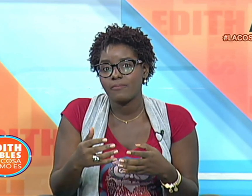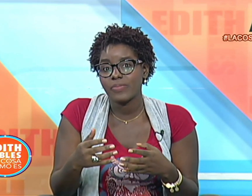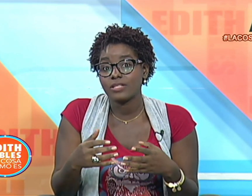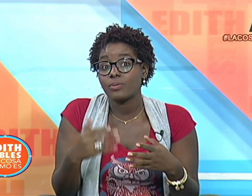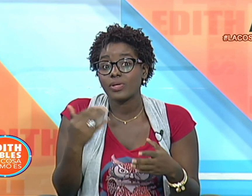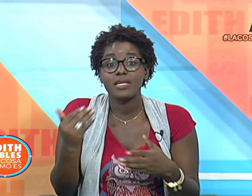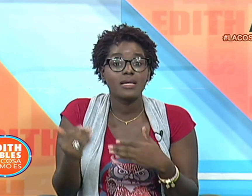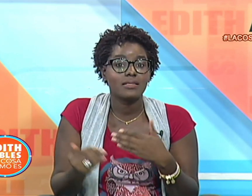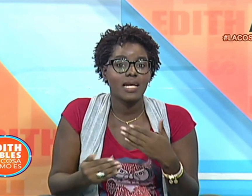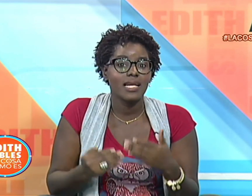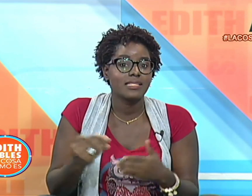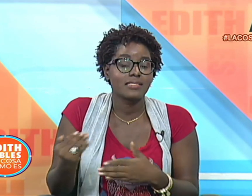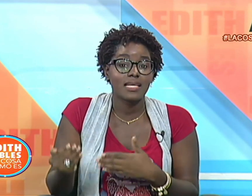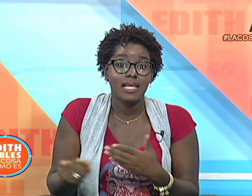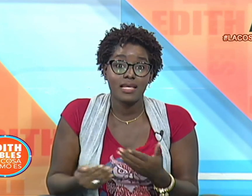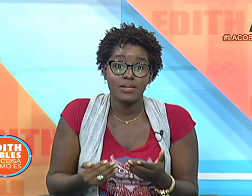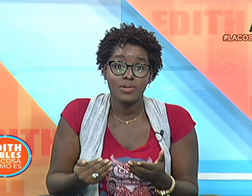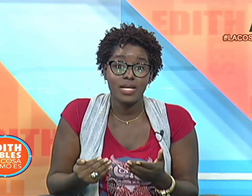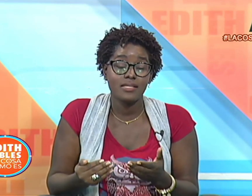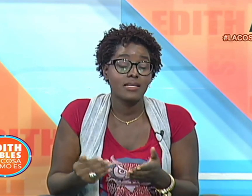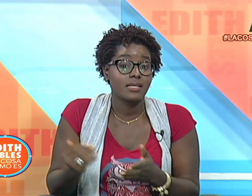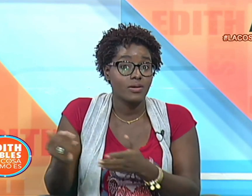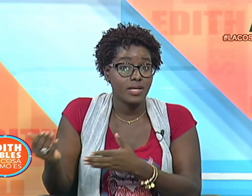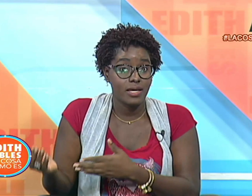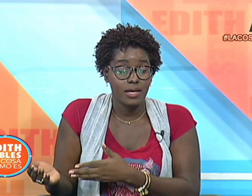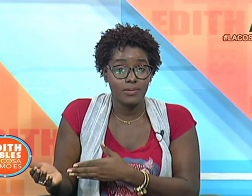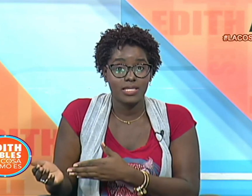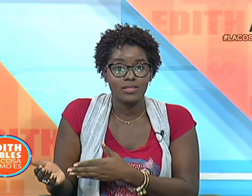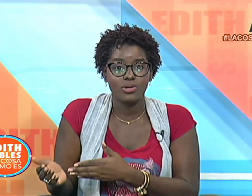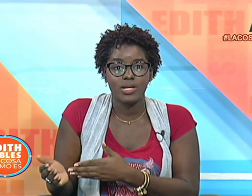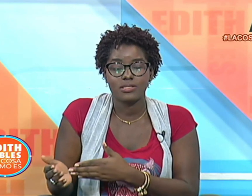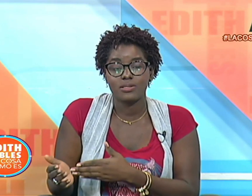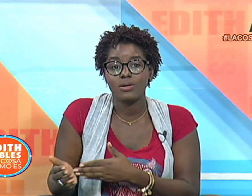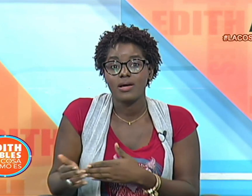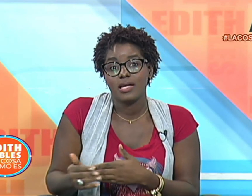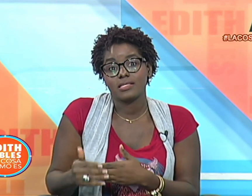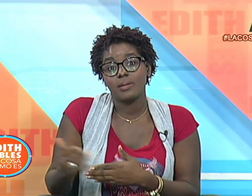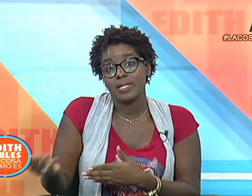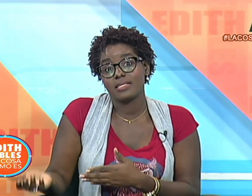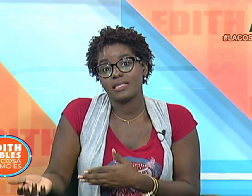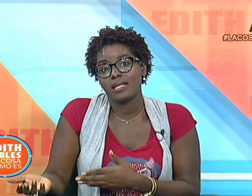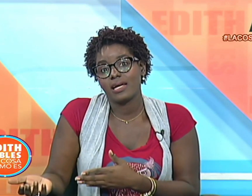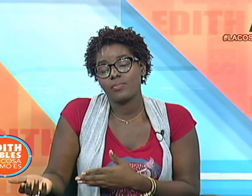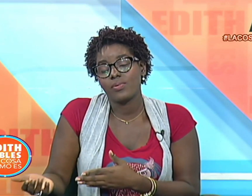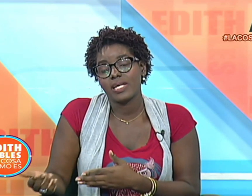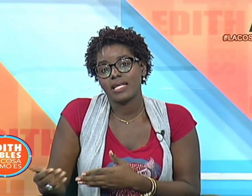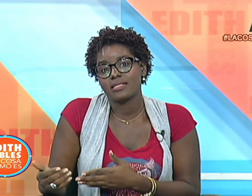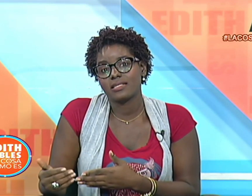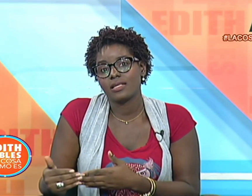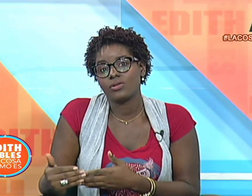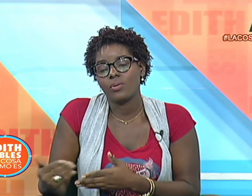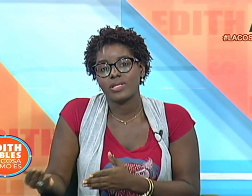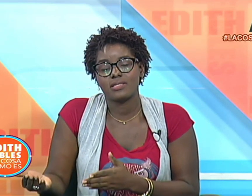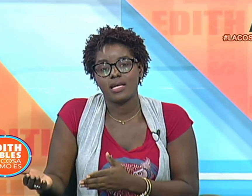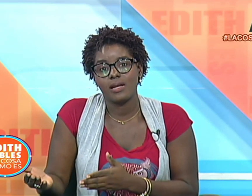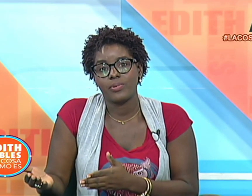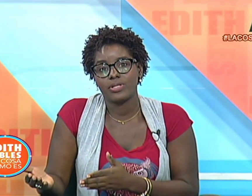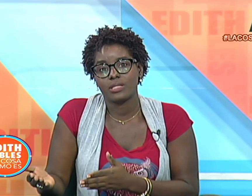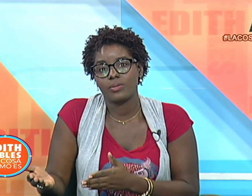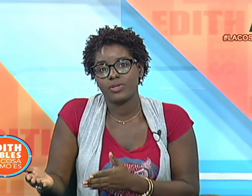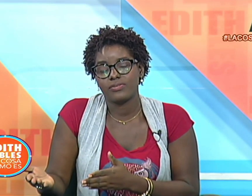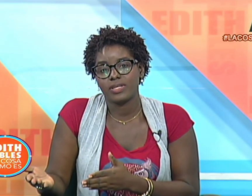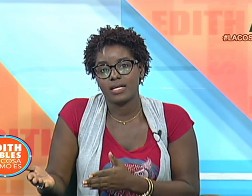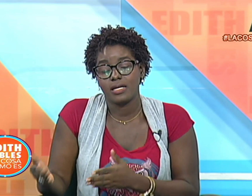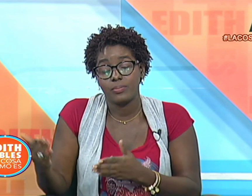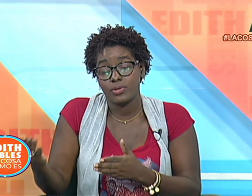eso puede traer de esa escalada de violencia y creo que evitando esto es que el presidente de la república decide no presentar el